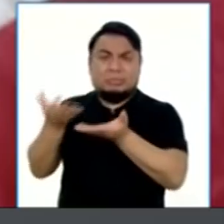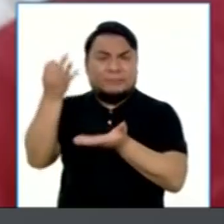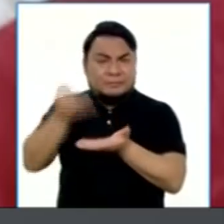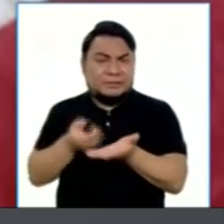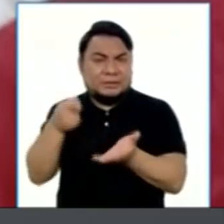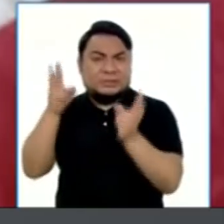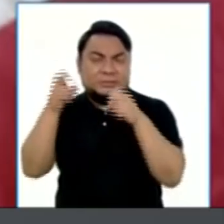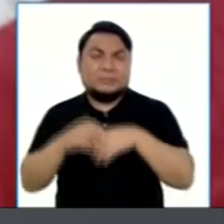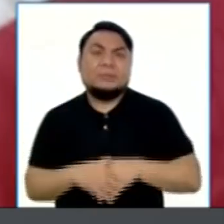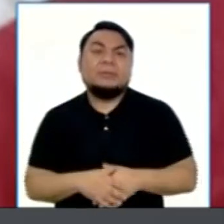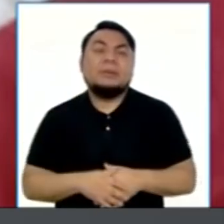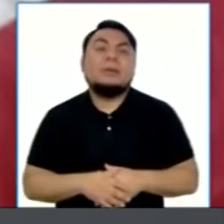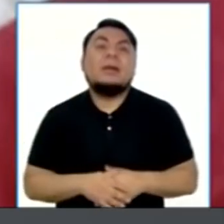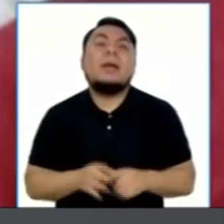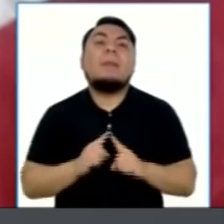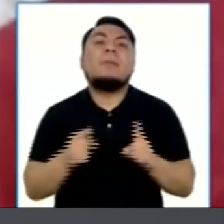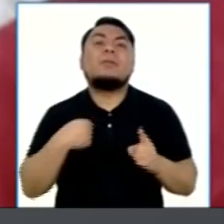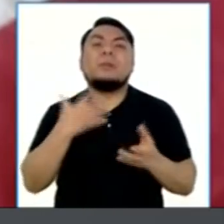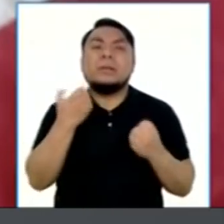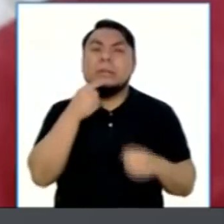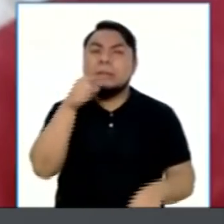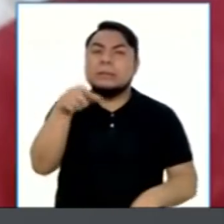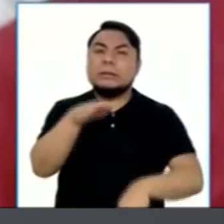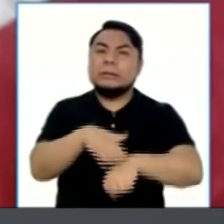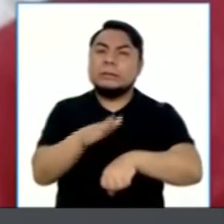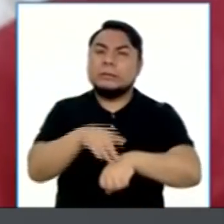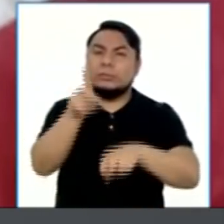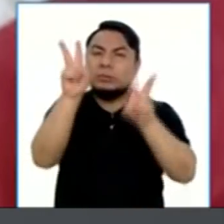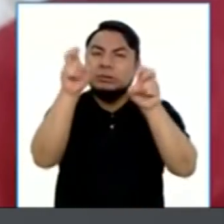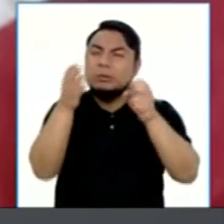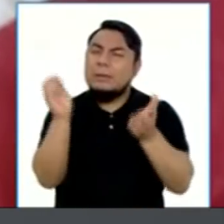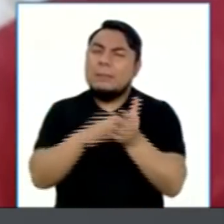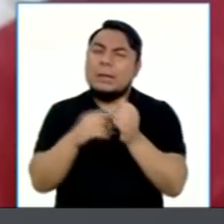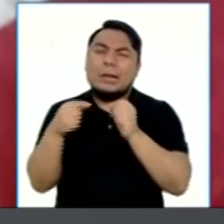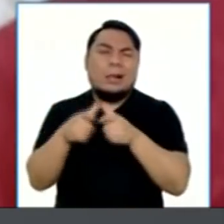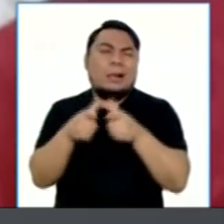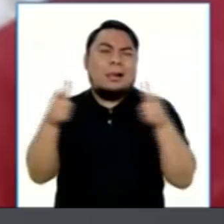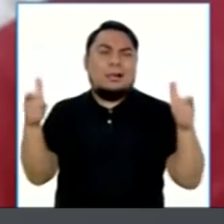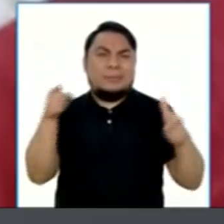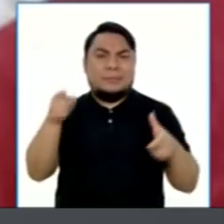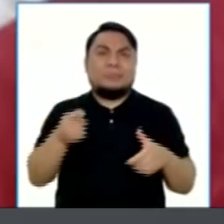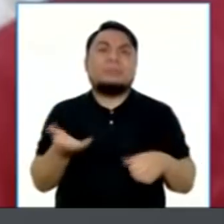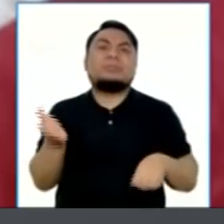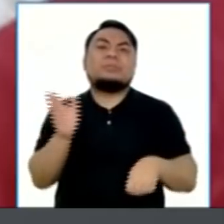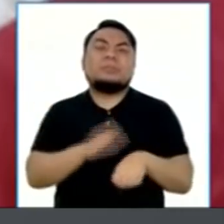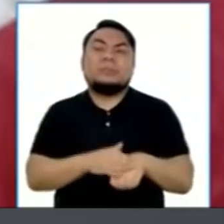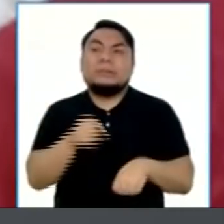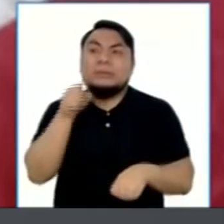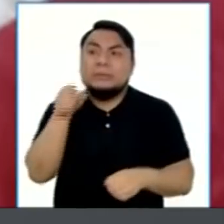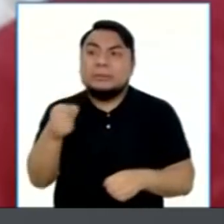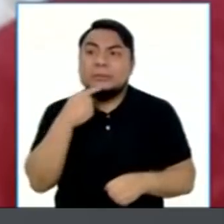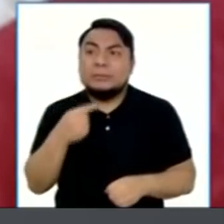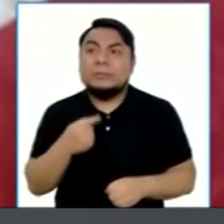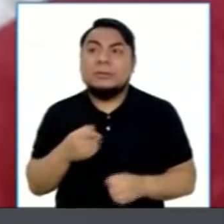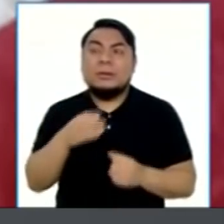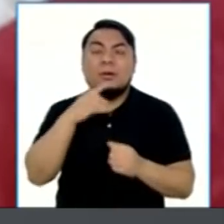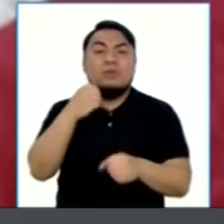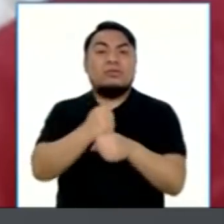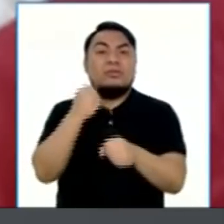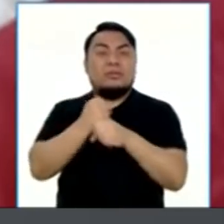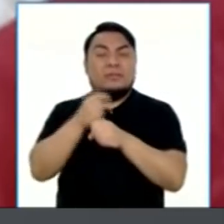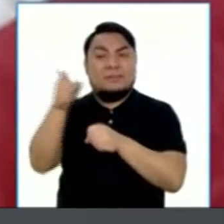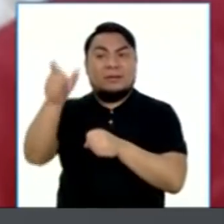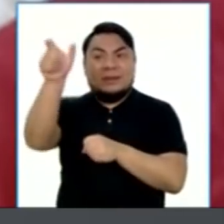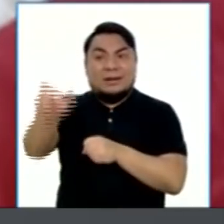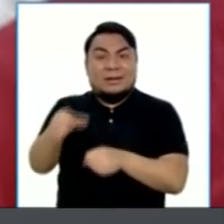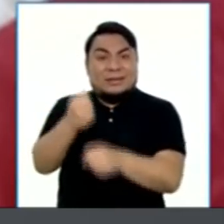respecto. Pero yo voy y quisiera llamar la atención sobre un tema más amplio, ¿no? sobre precisamente las órdenes de servicio,